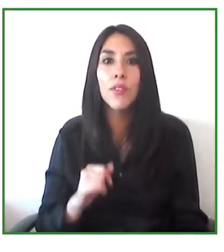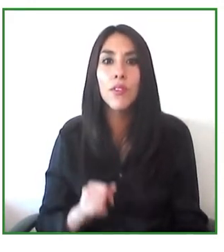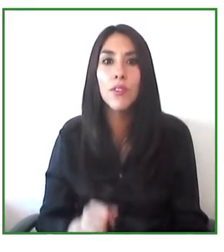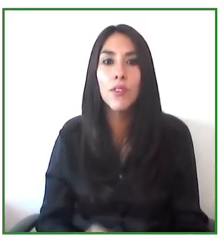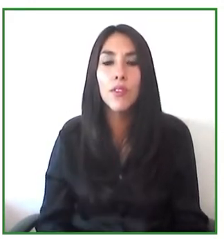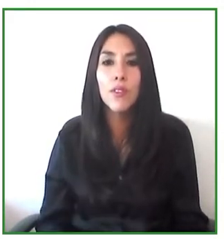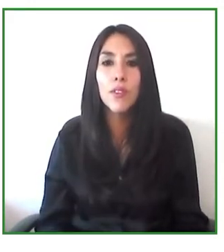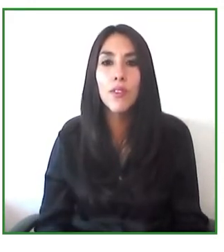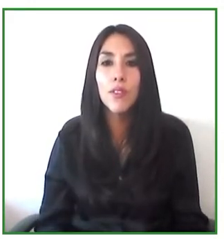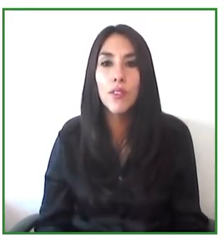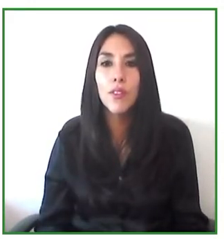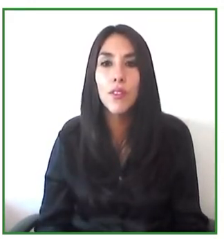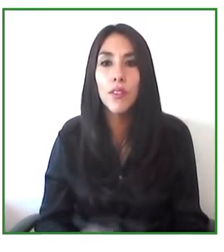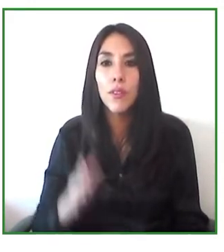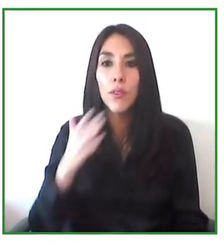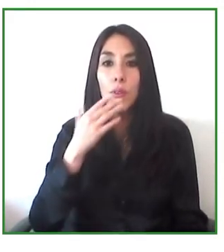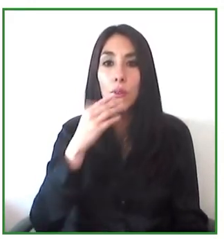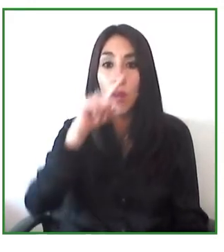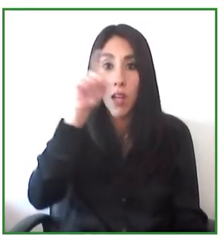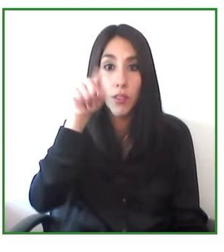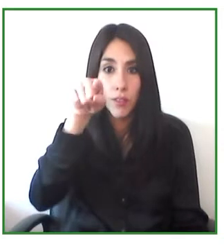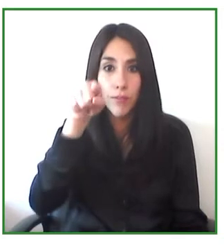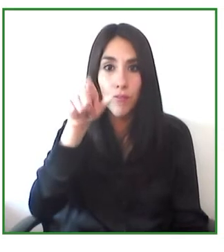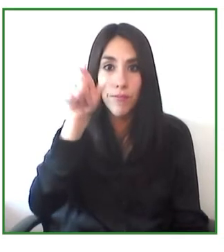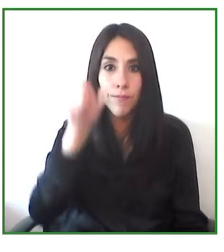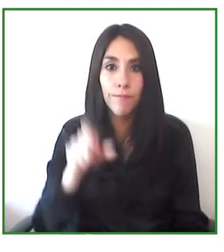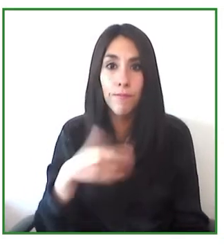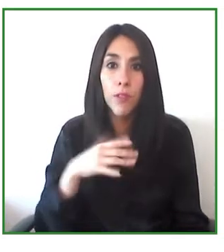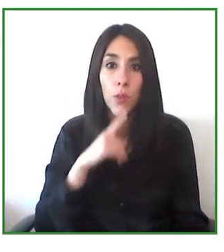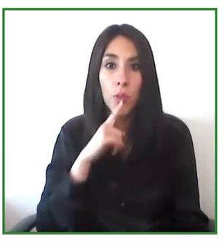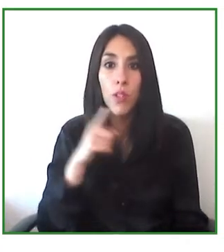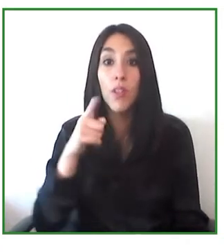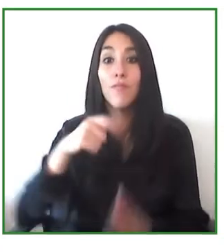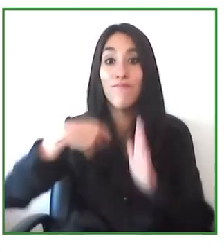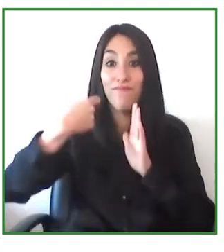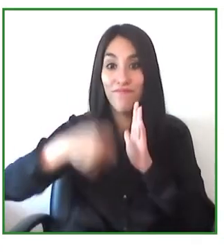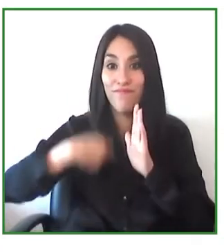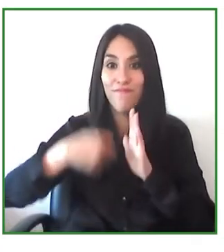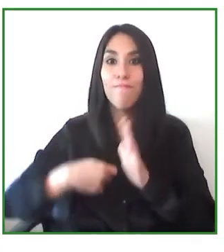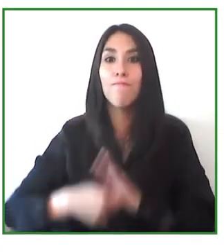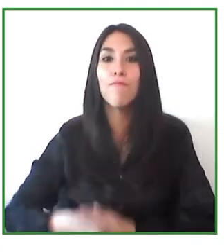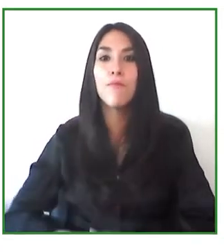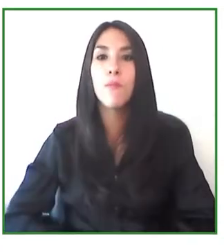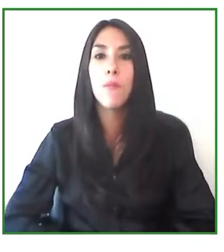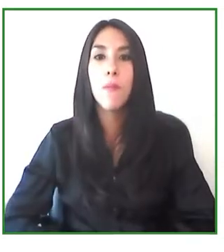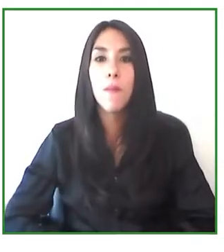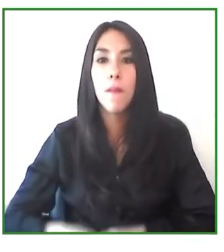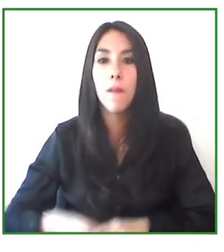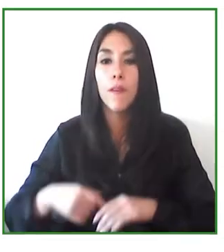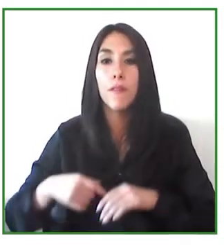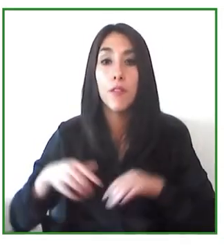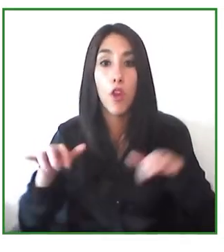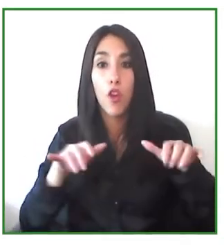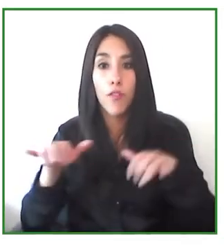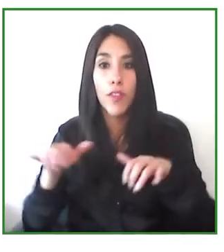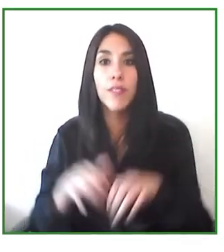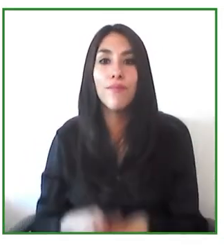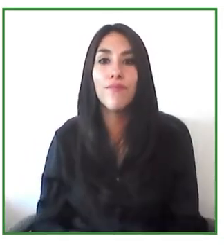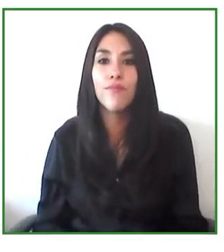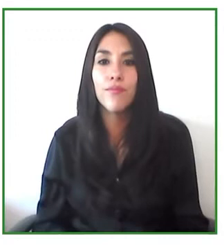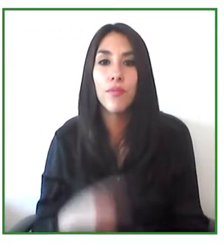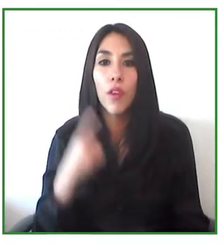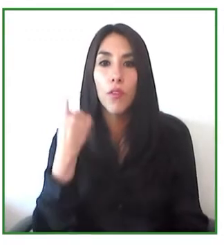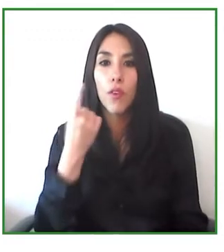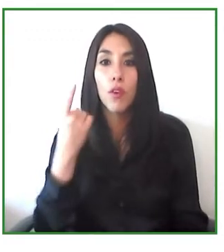nosotros en este proyecto, que es esta plataforma de autoaprendizaje para personas con discapacidad visual, hemos tenido